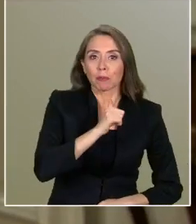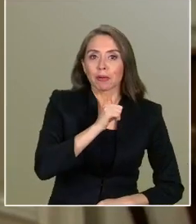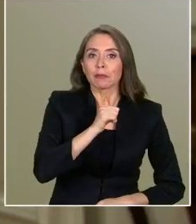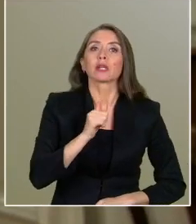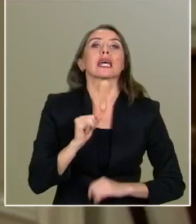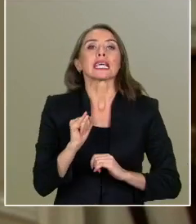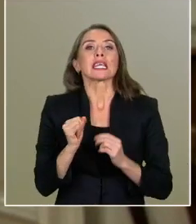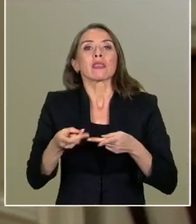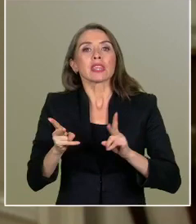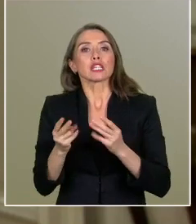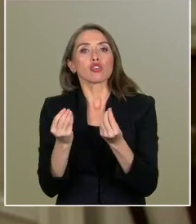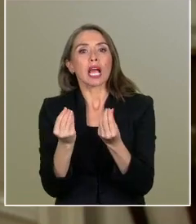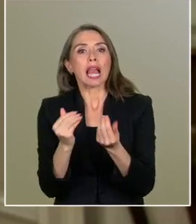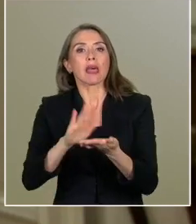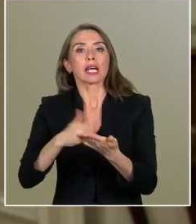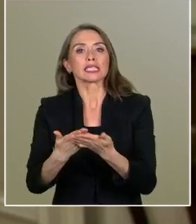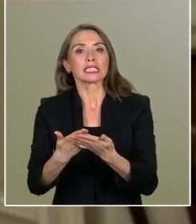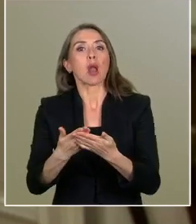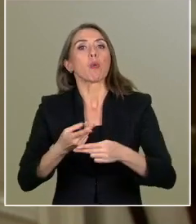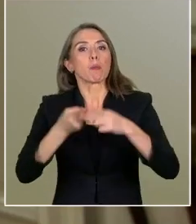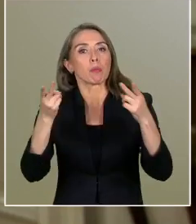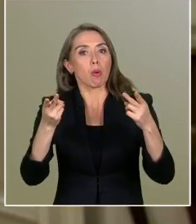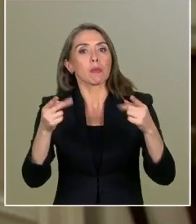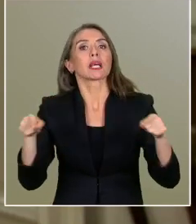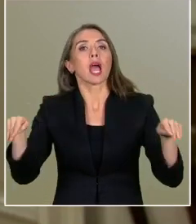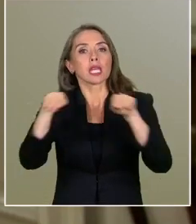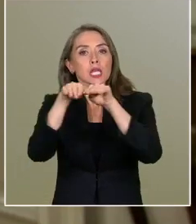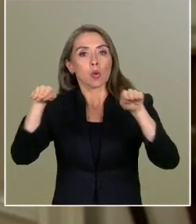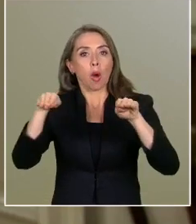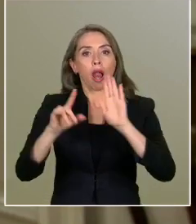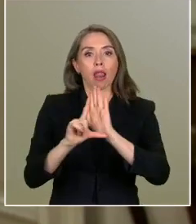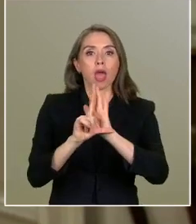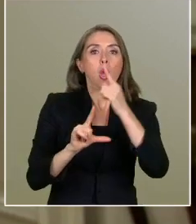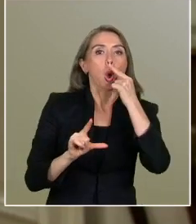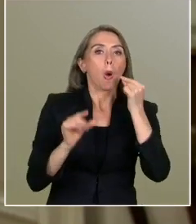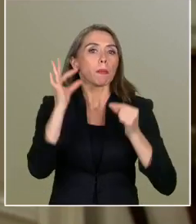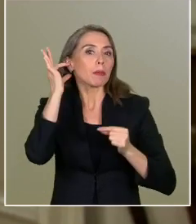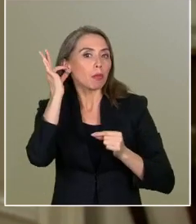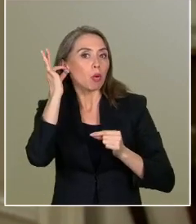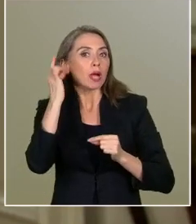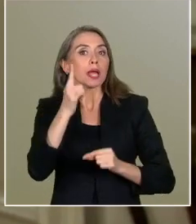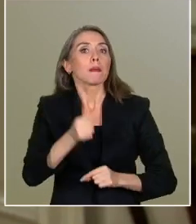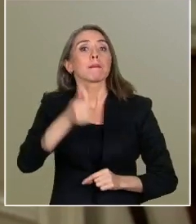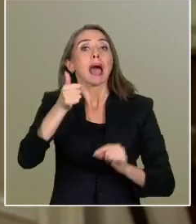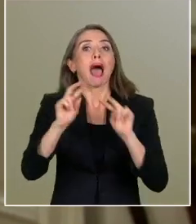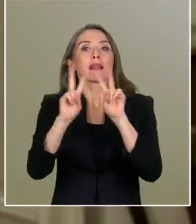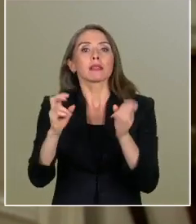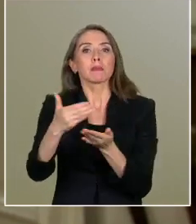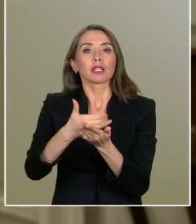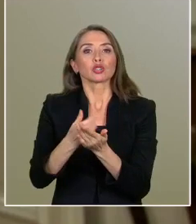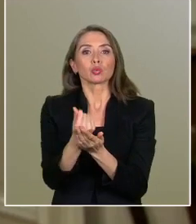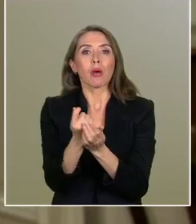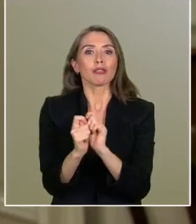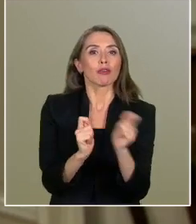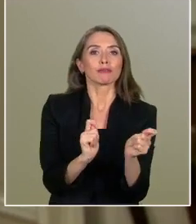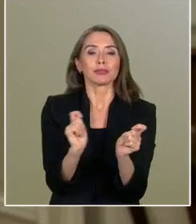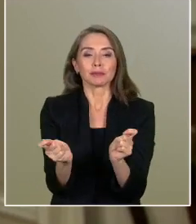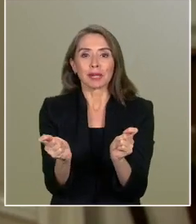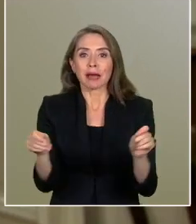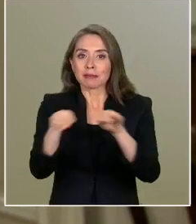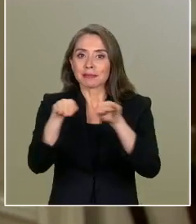calidad de la salud pública y a la igualdad ante la ley entre hombres y mujeres especialmente en materia salarial